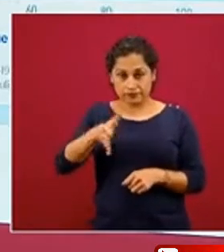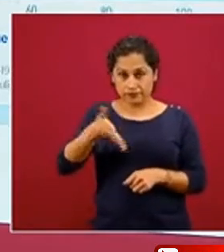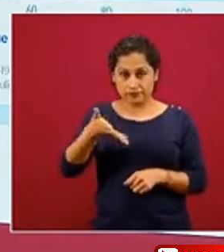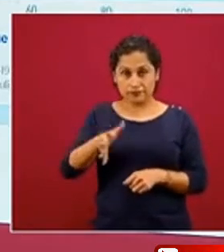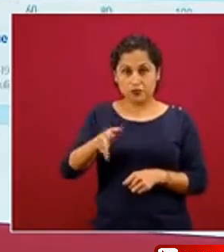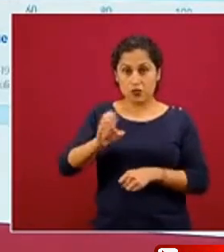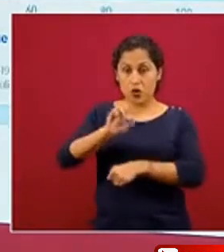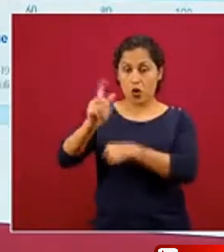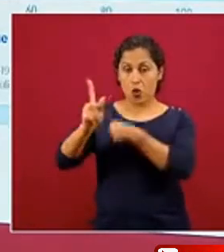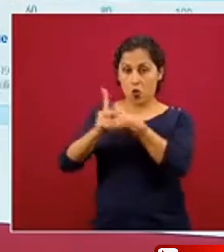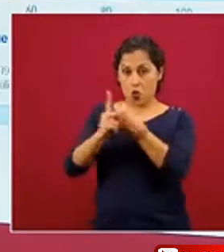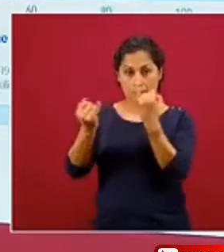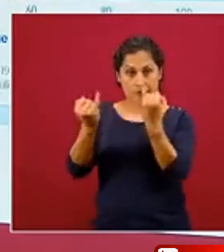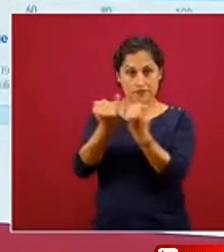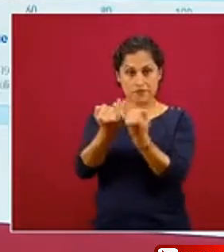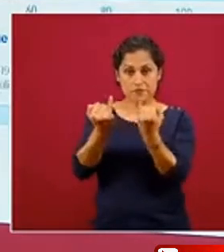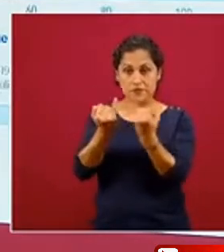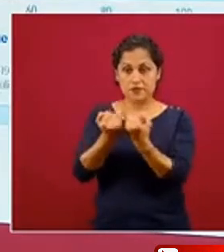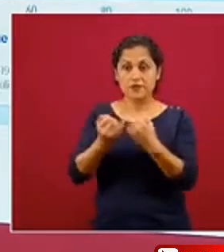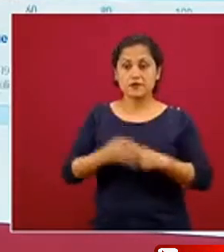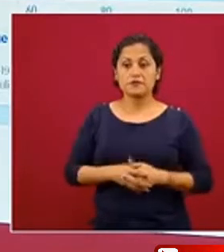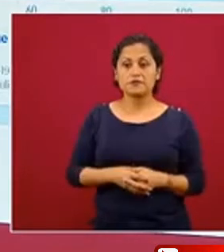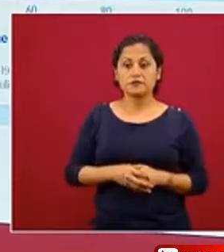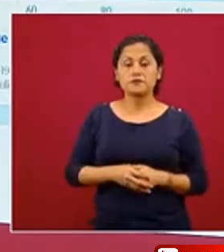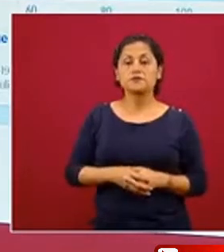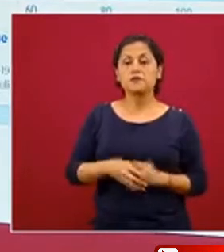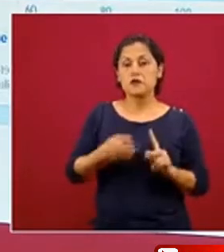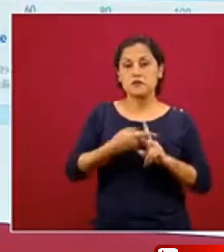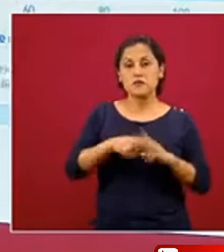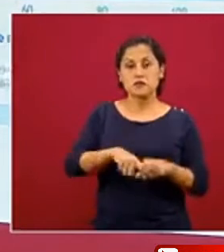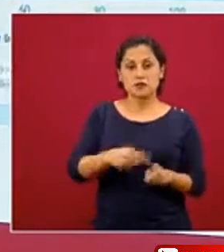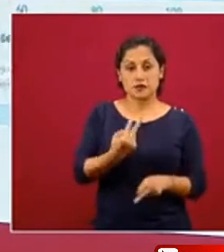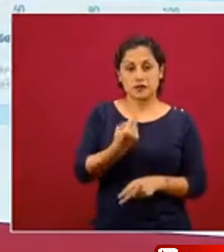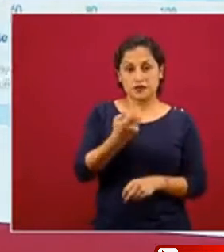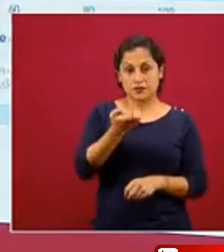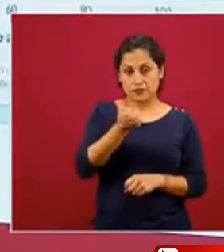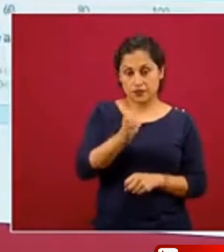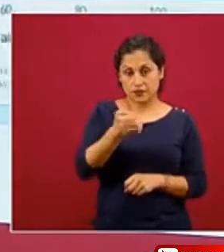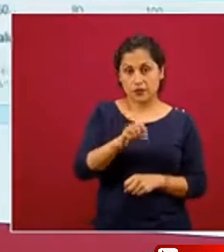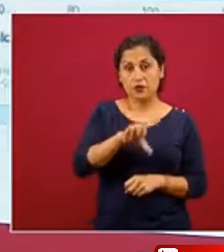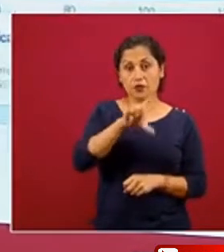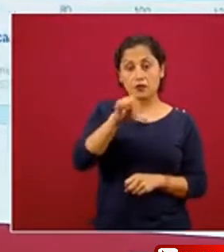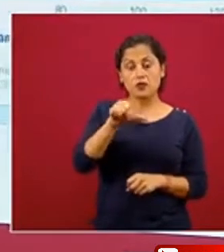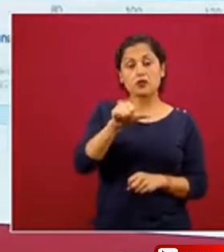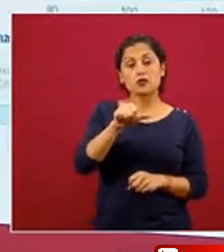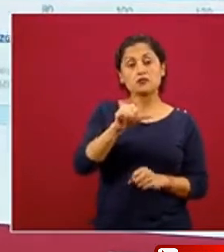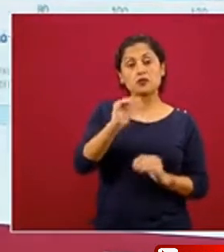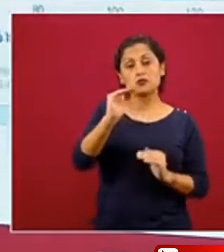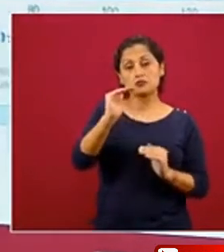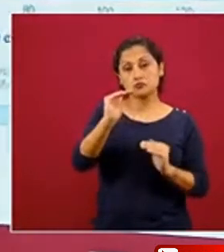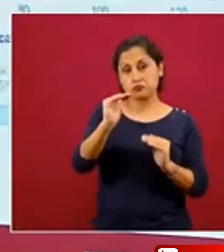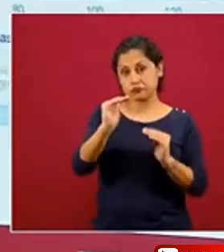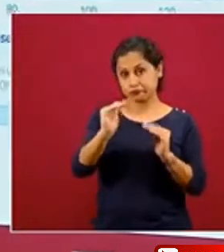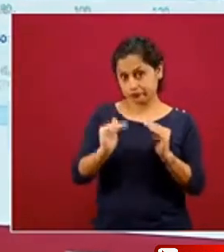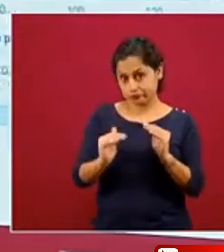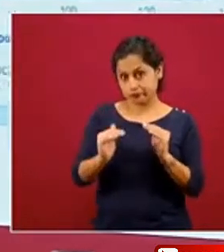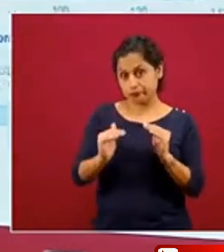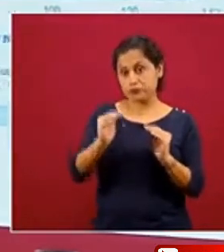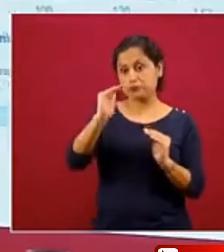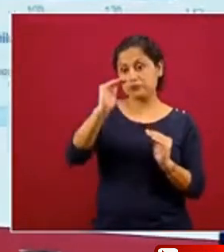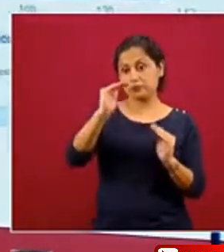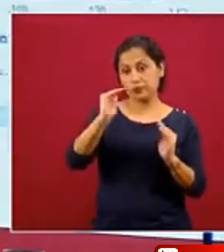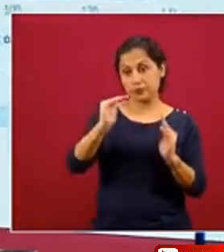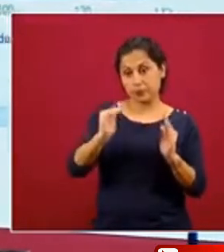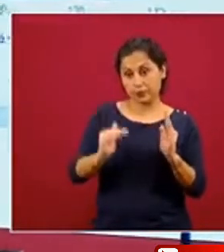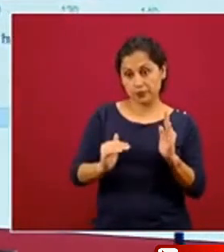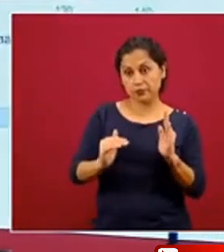tiempo que Europa occidental, concretamente empezó el 25 de enero, después tuvo un descenso y ahora está teniendo un